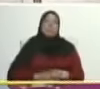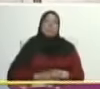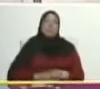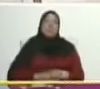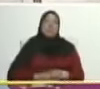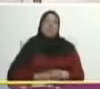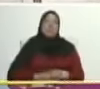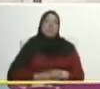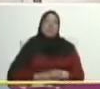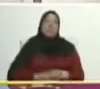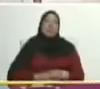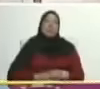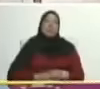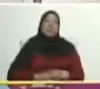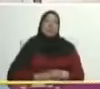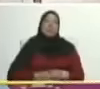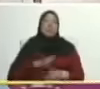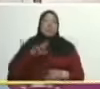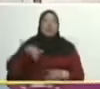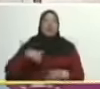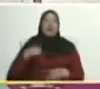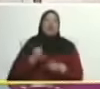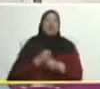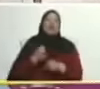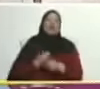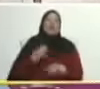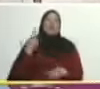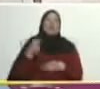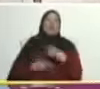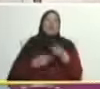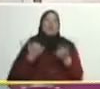continuar este camino, nuestro camino.